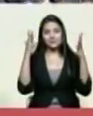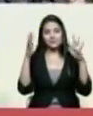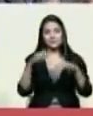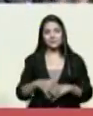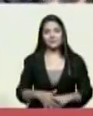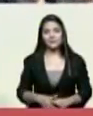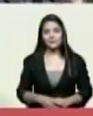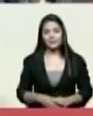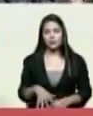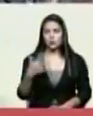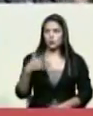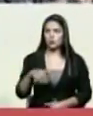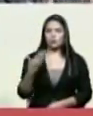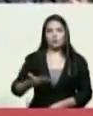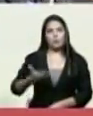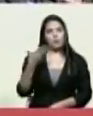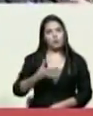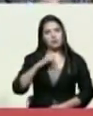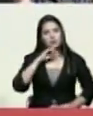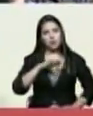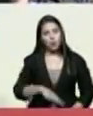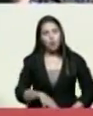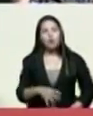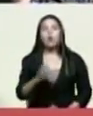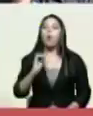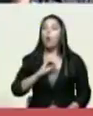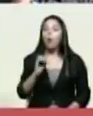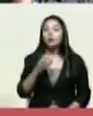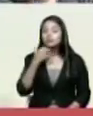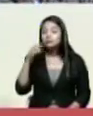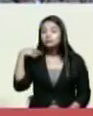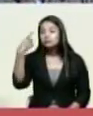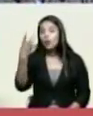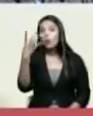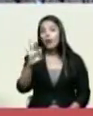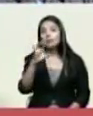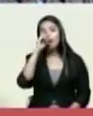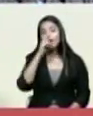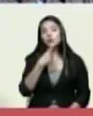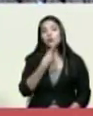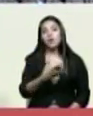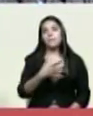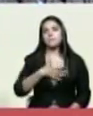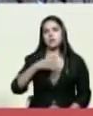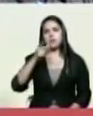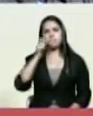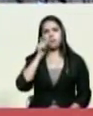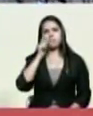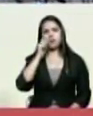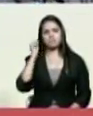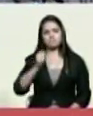Imagínense el peso histórico. O que sus nietos dentro de 40 años digan: mi papá fue